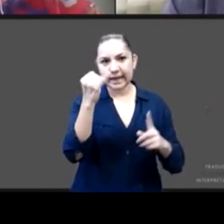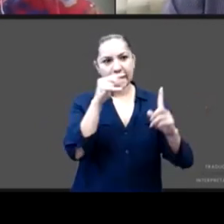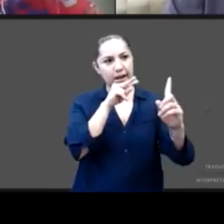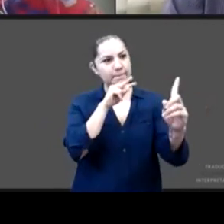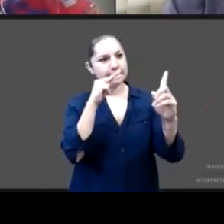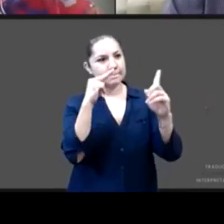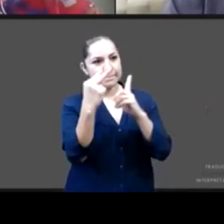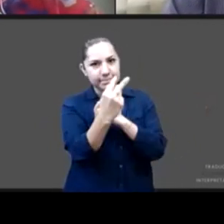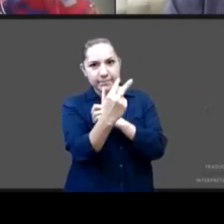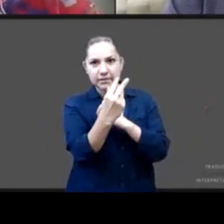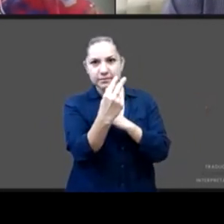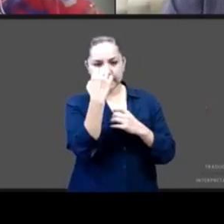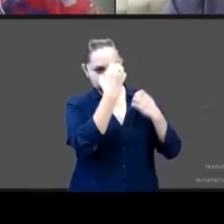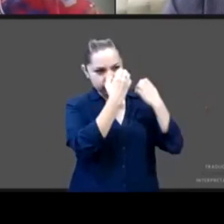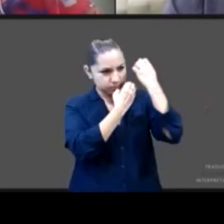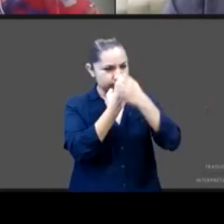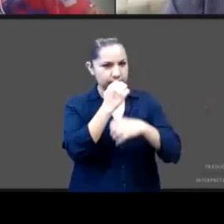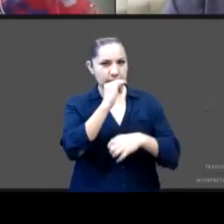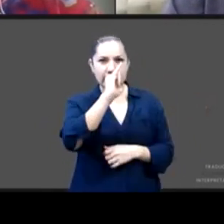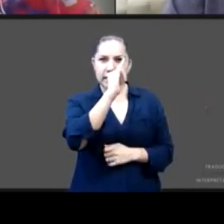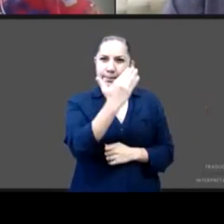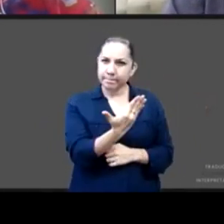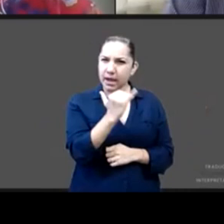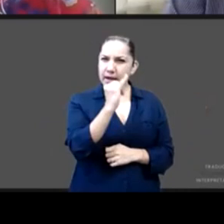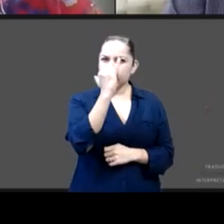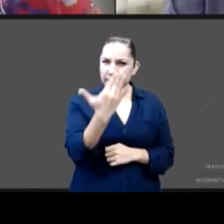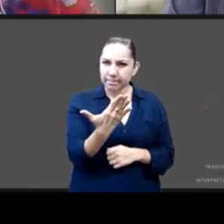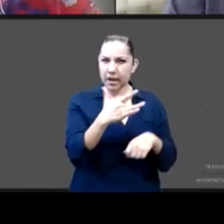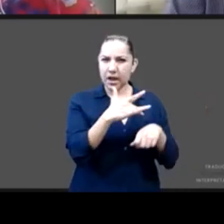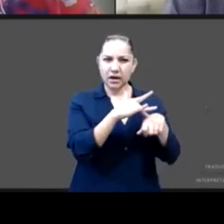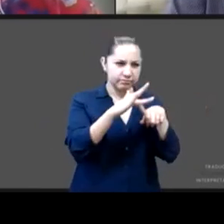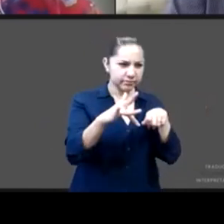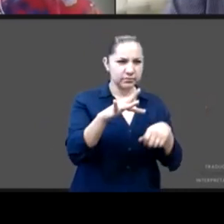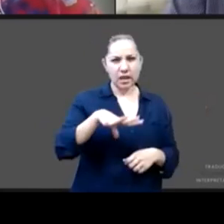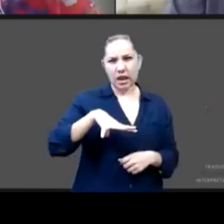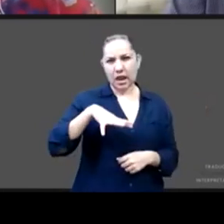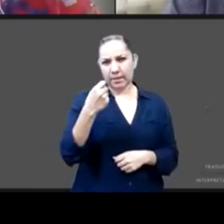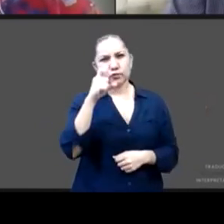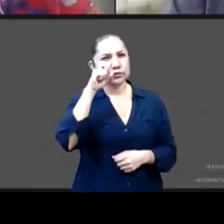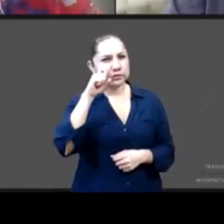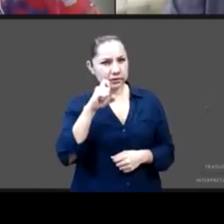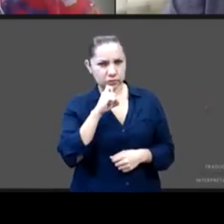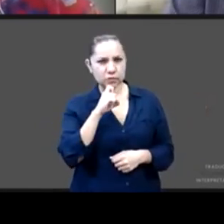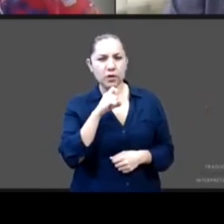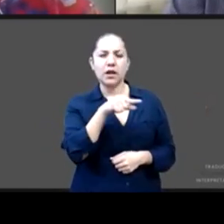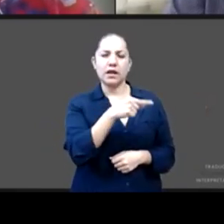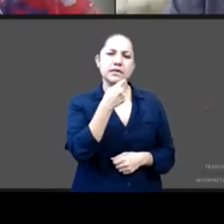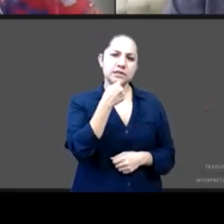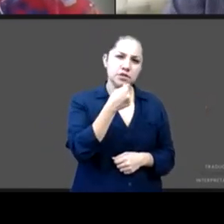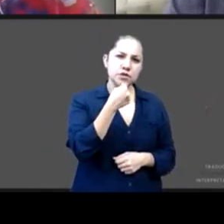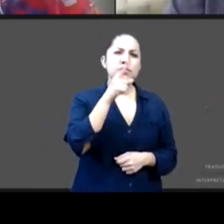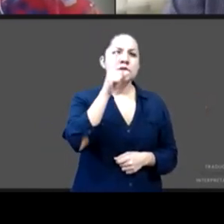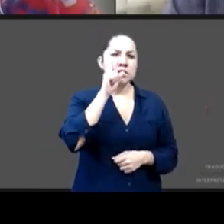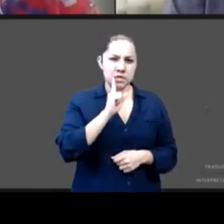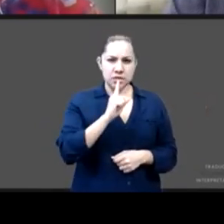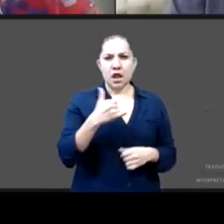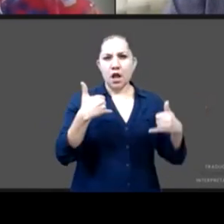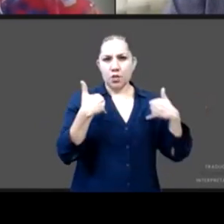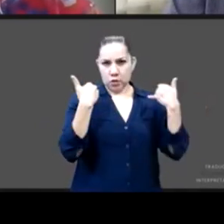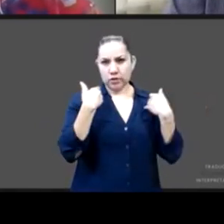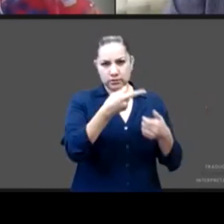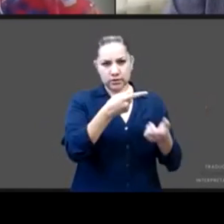de la presencia de imágenes de abuso sexual en línea de niños, niñas y adolescentes tiene que